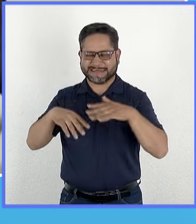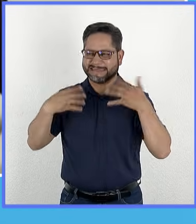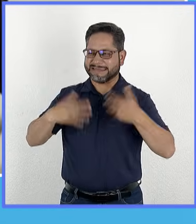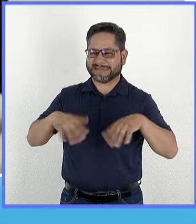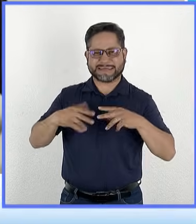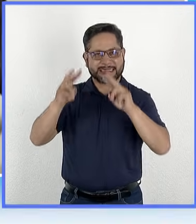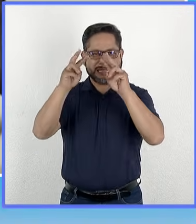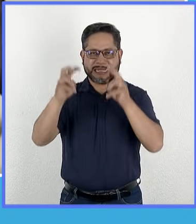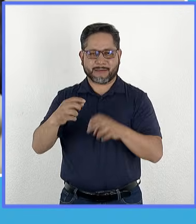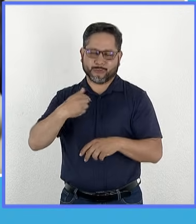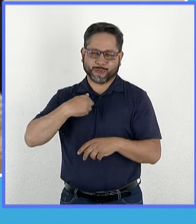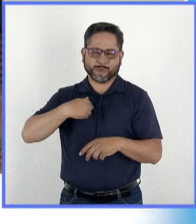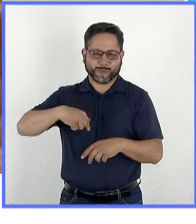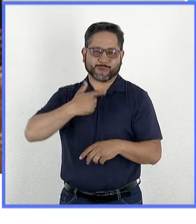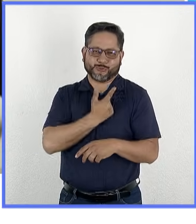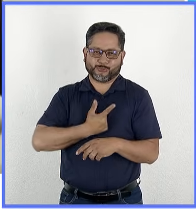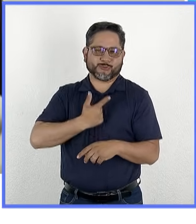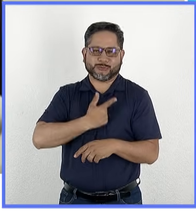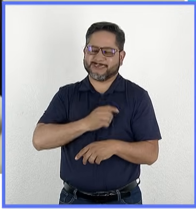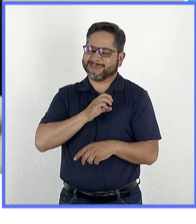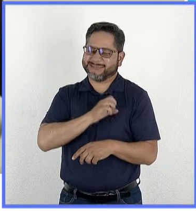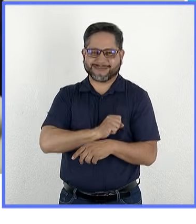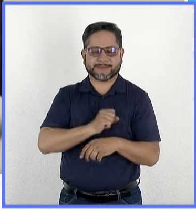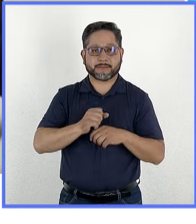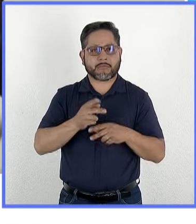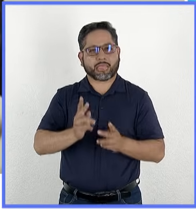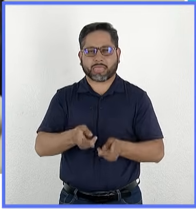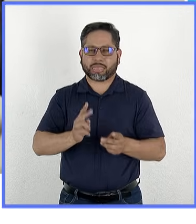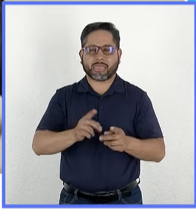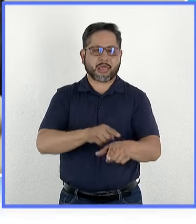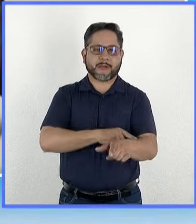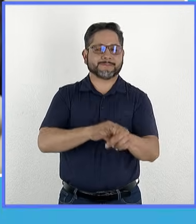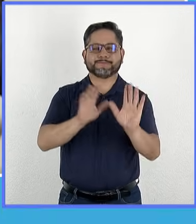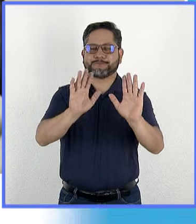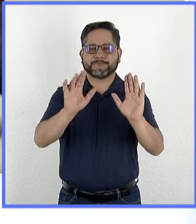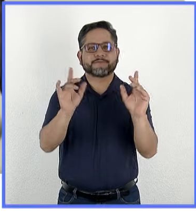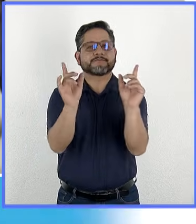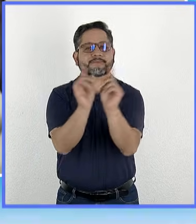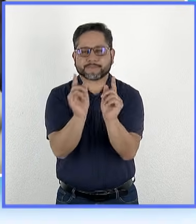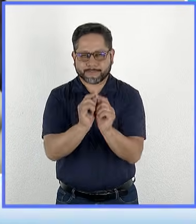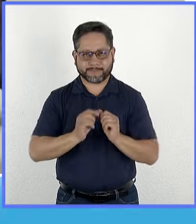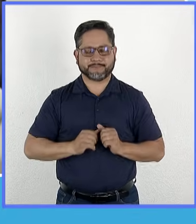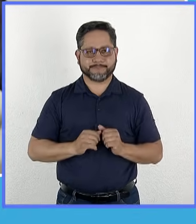apasionantes para quienes somos del sector, nos pudiéramos pasar mucho tiempo. Pero mira, de manera muy concreta,